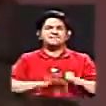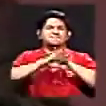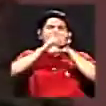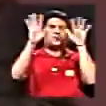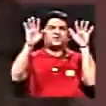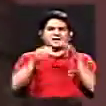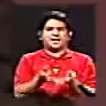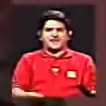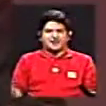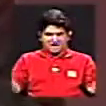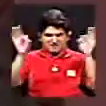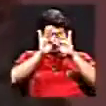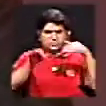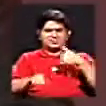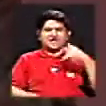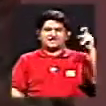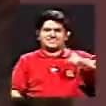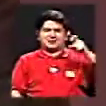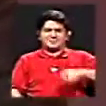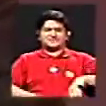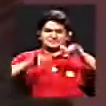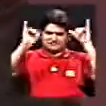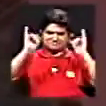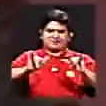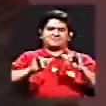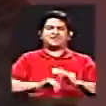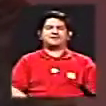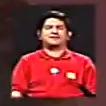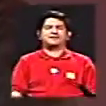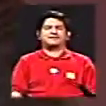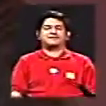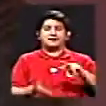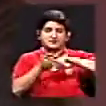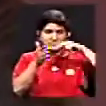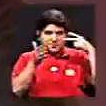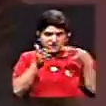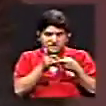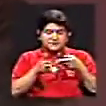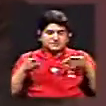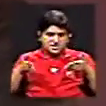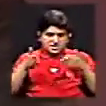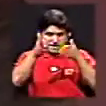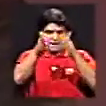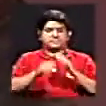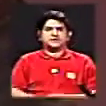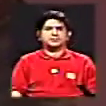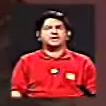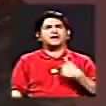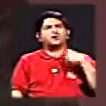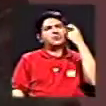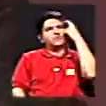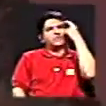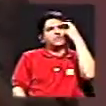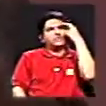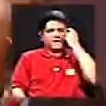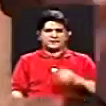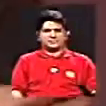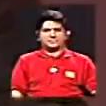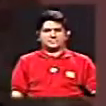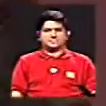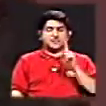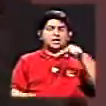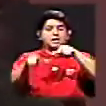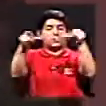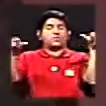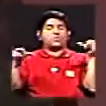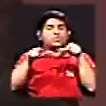de la importancia, de la necesidad del mantenimiento, de lo que significaba para la vía. Así que uno pensaría que dentro de una